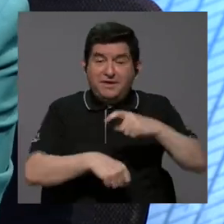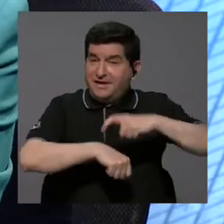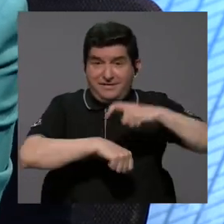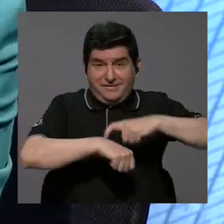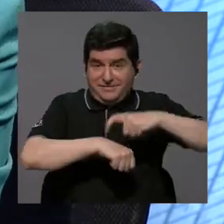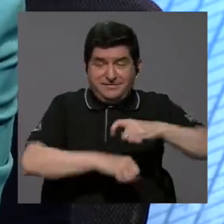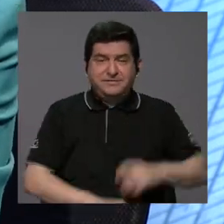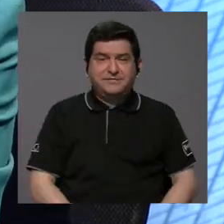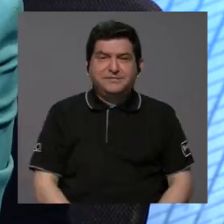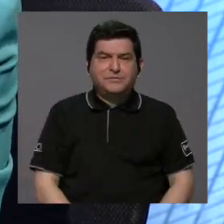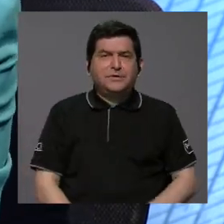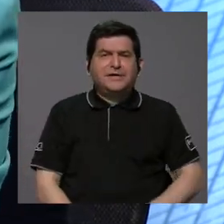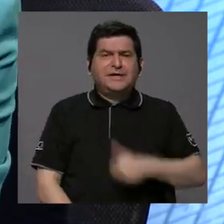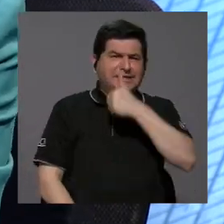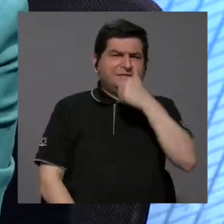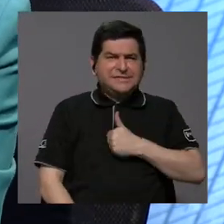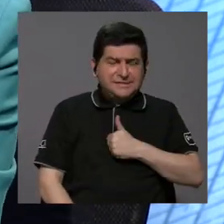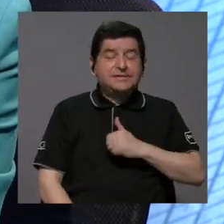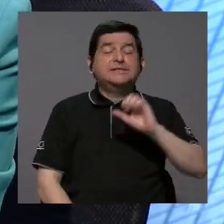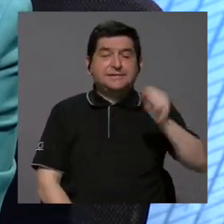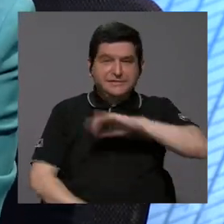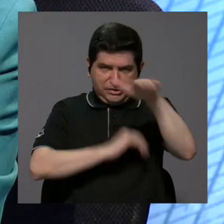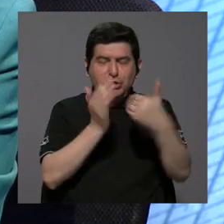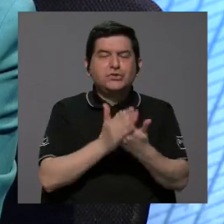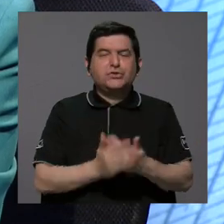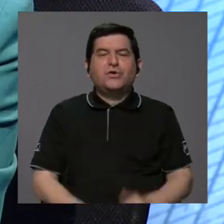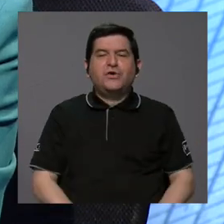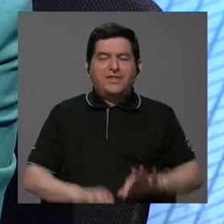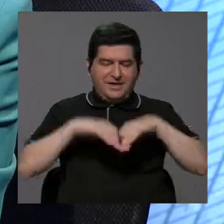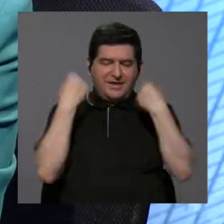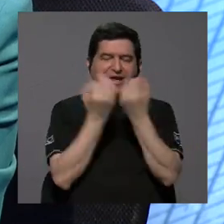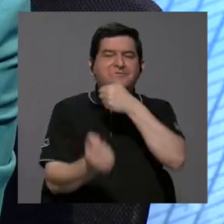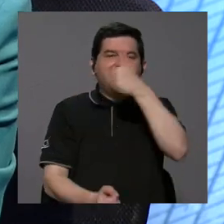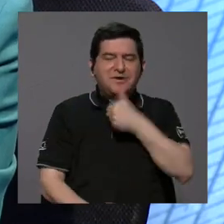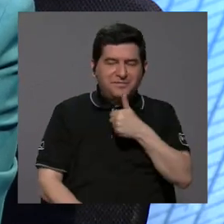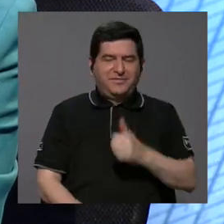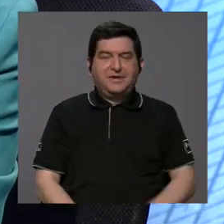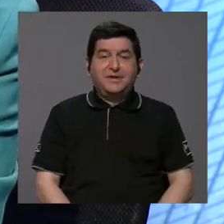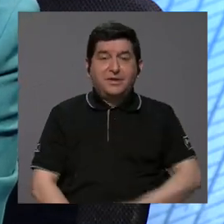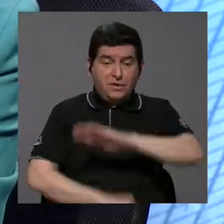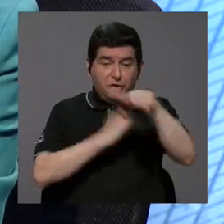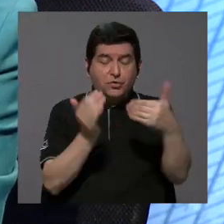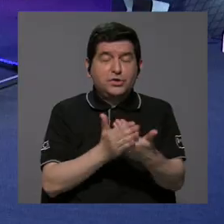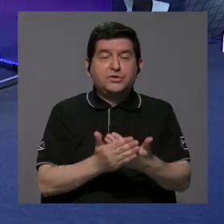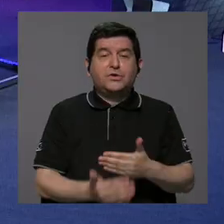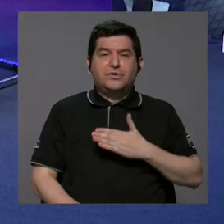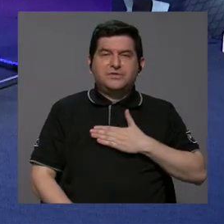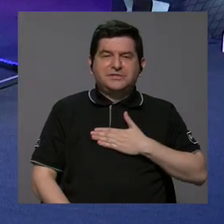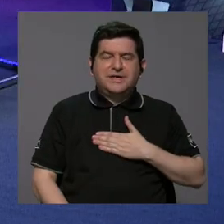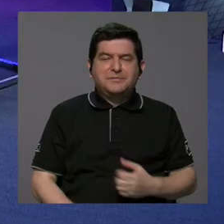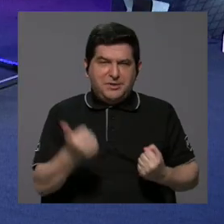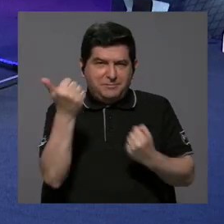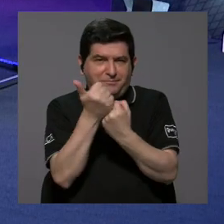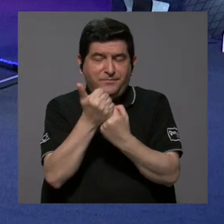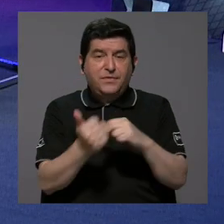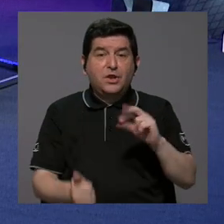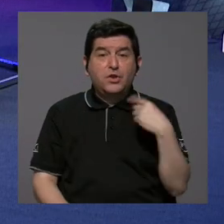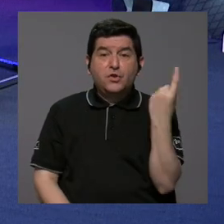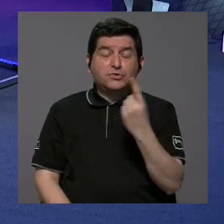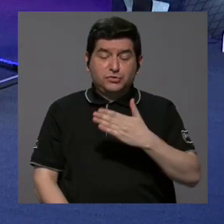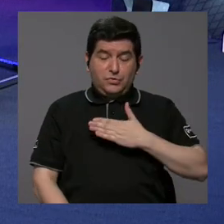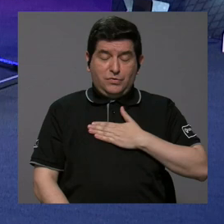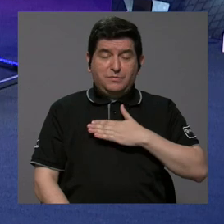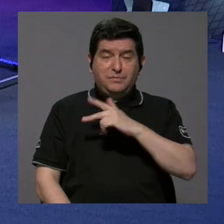sea era un sacrificio de toda la familia para poder estar ahí y todos creían en mí entonces no solamente era la decepción